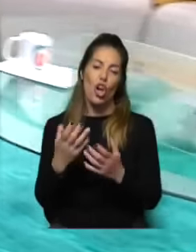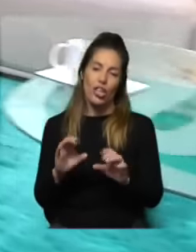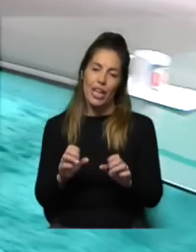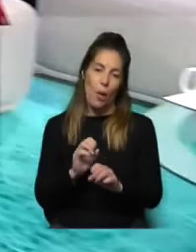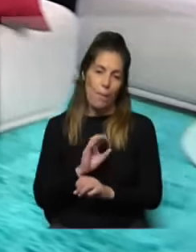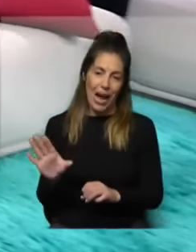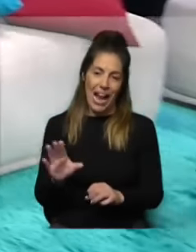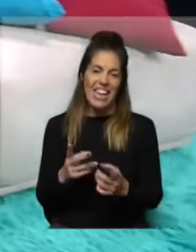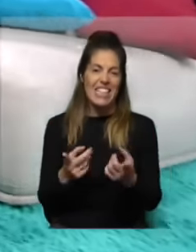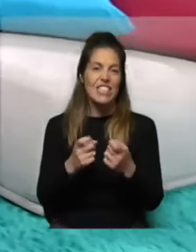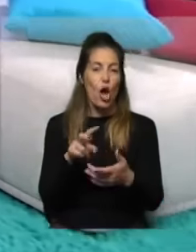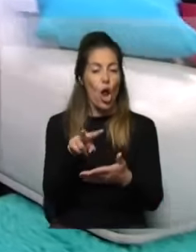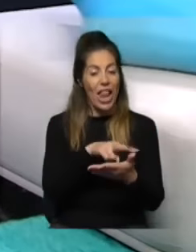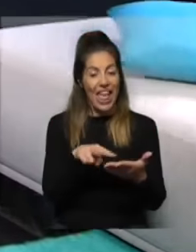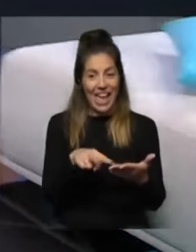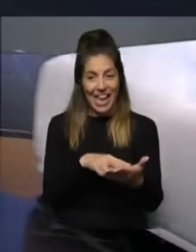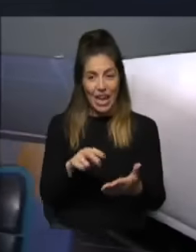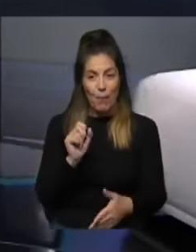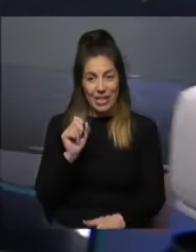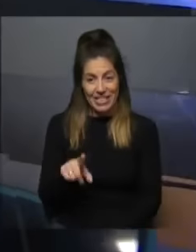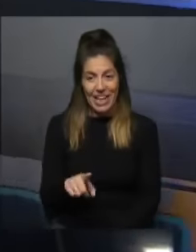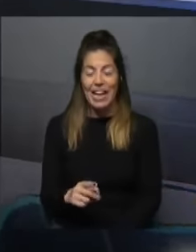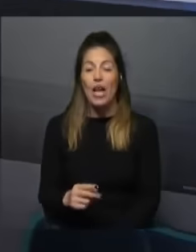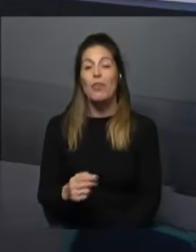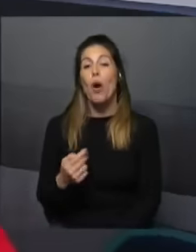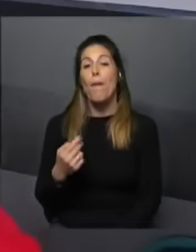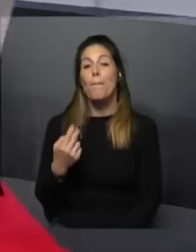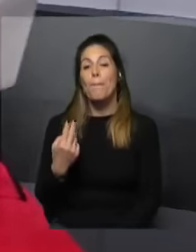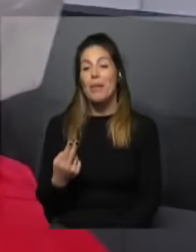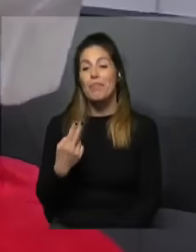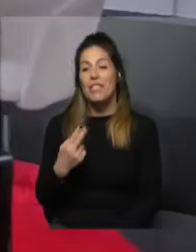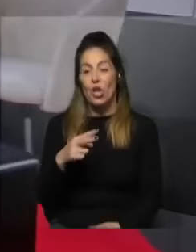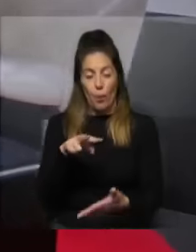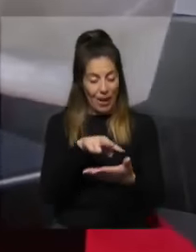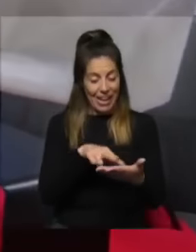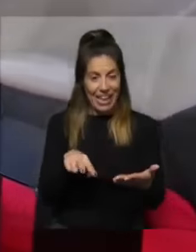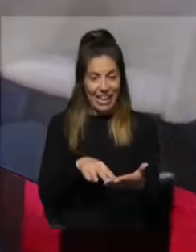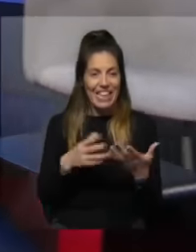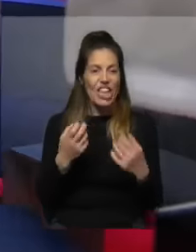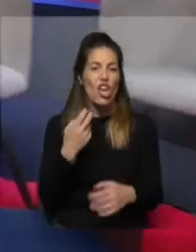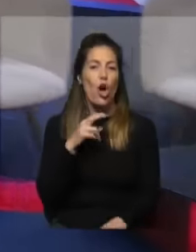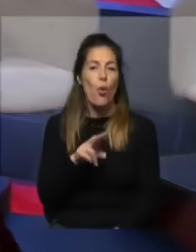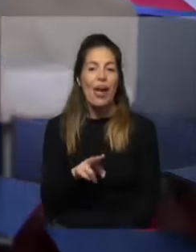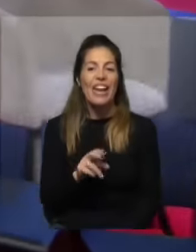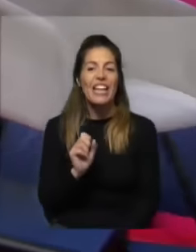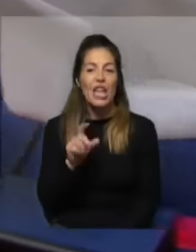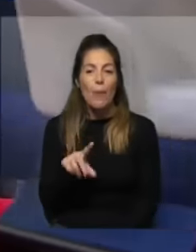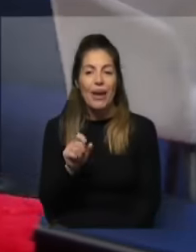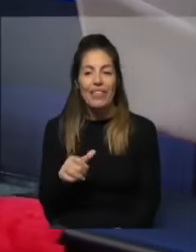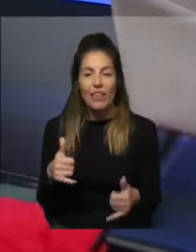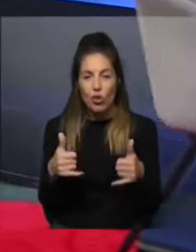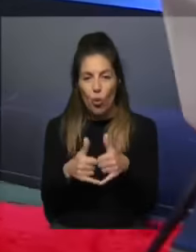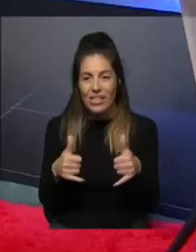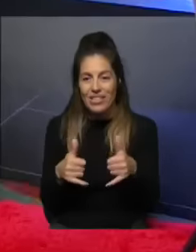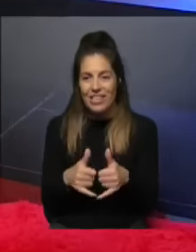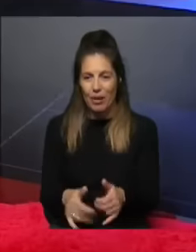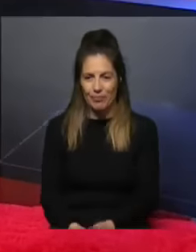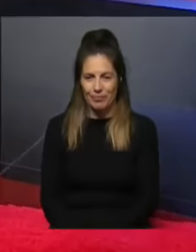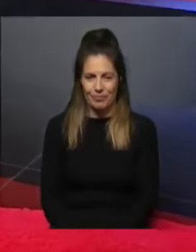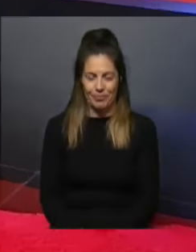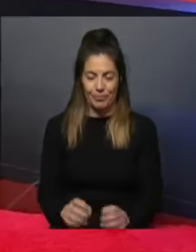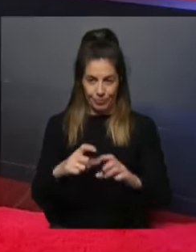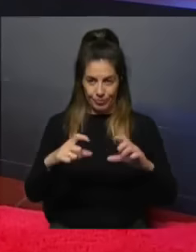necesito leer mensajes. Por eso le pedí a Dios que me dejara leer mensajes. Porque quiero ver qué nos están escribiendo por nuestro WhatsApp. Solo uno, solo no